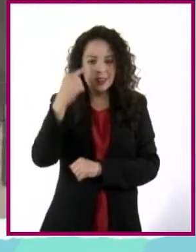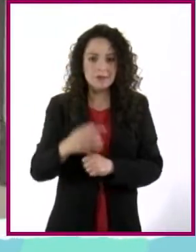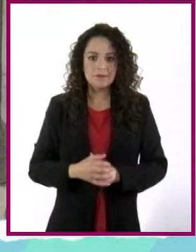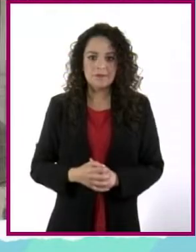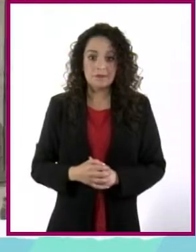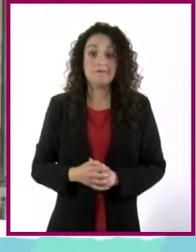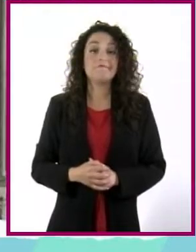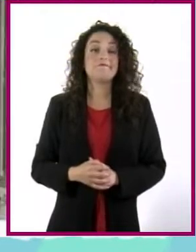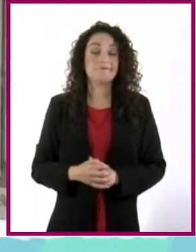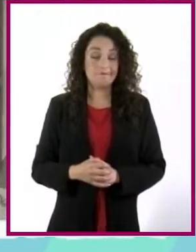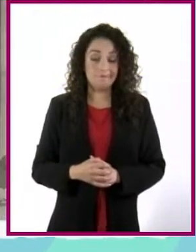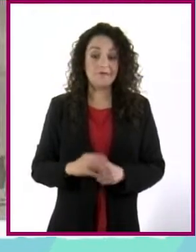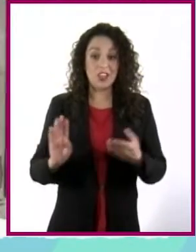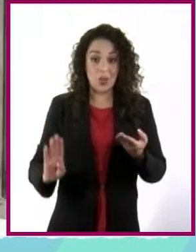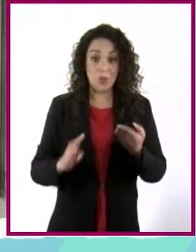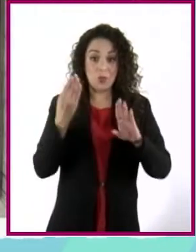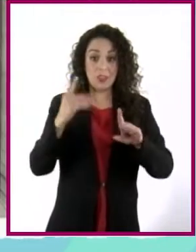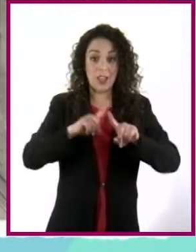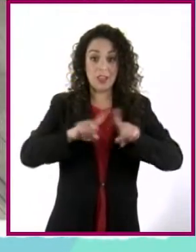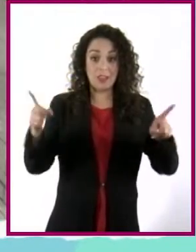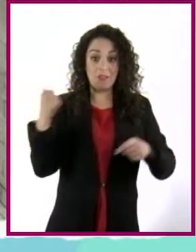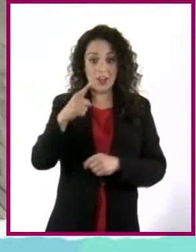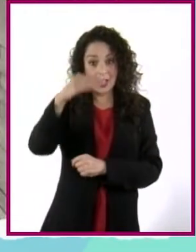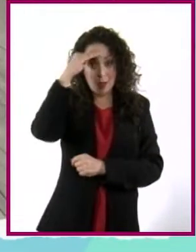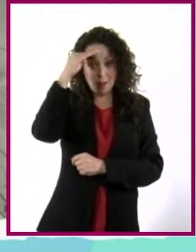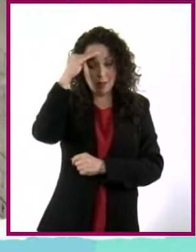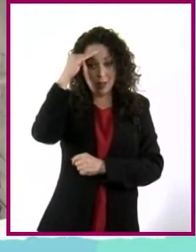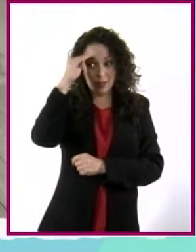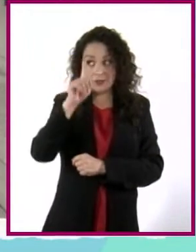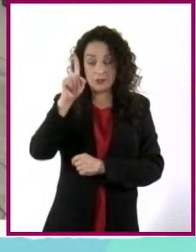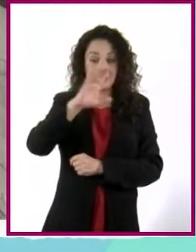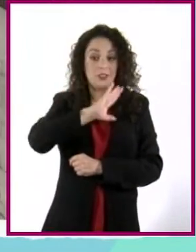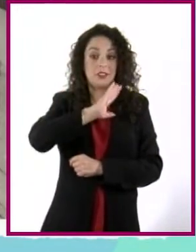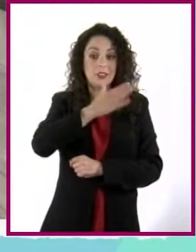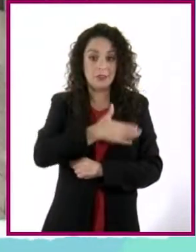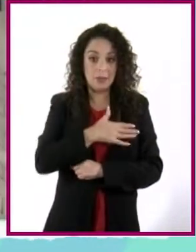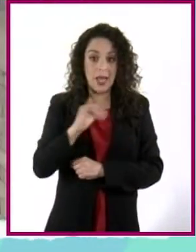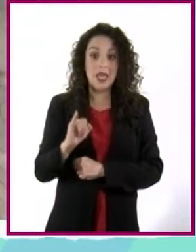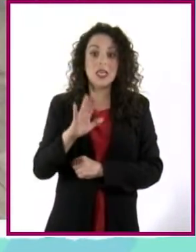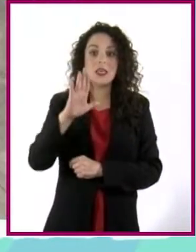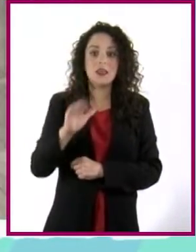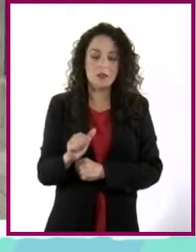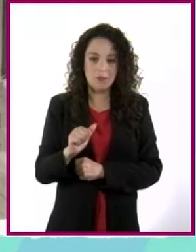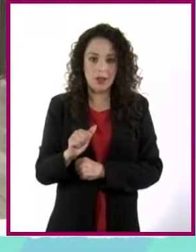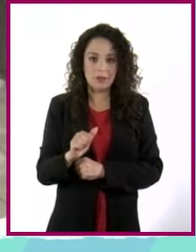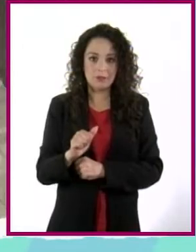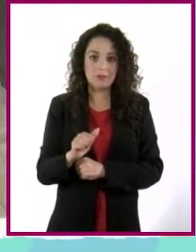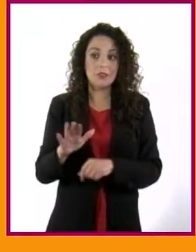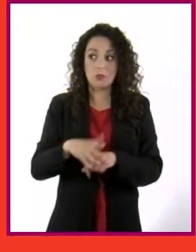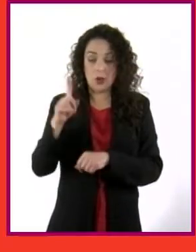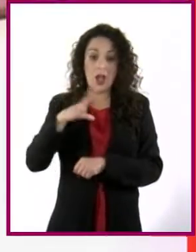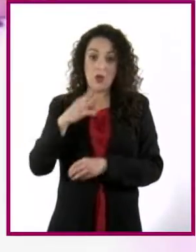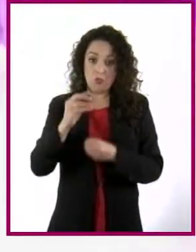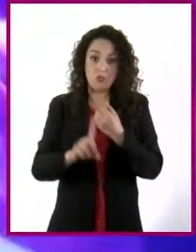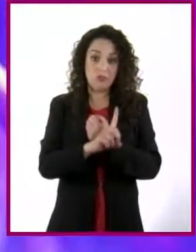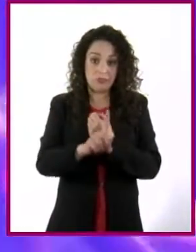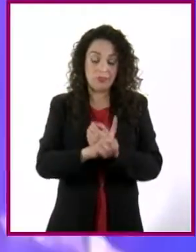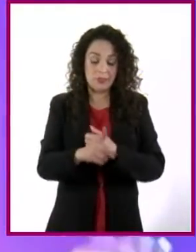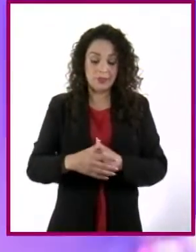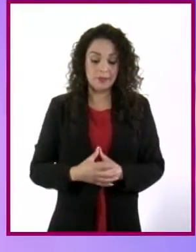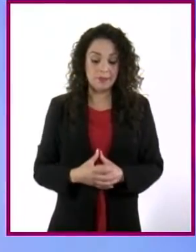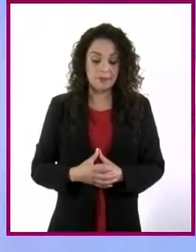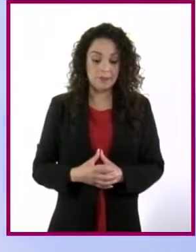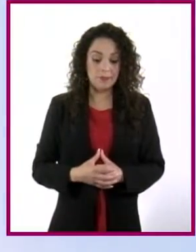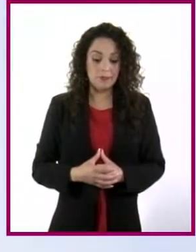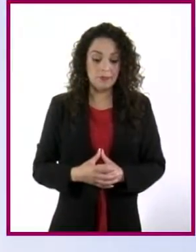un mundo muy distinto al que imaginaba la corona española, que tenía sus propios problemas.